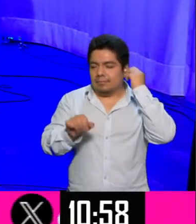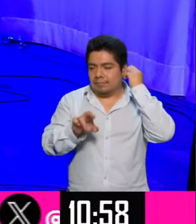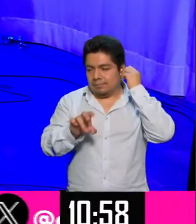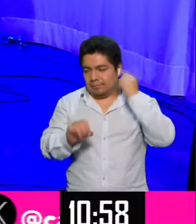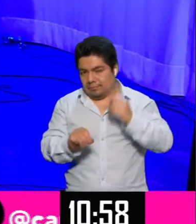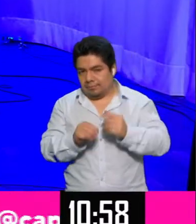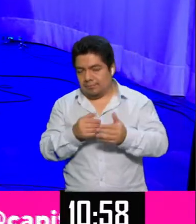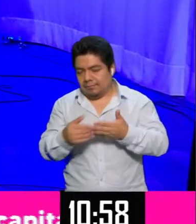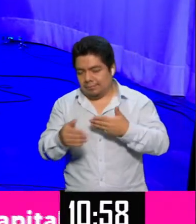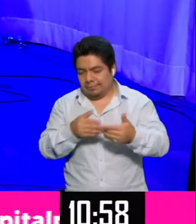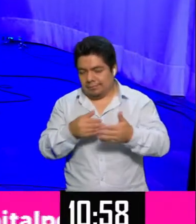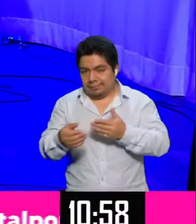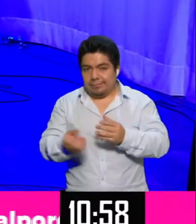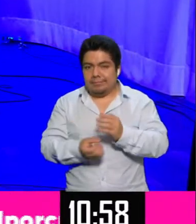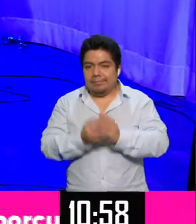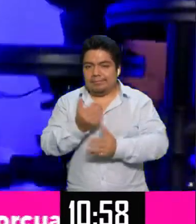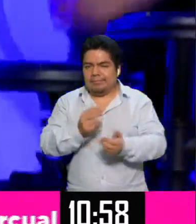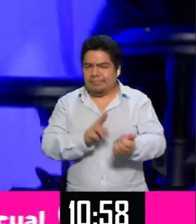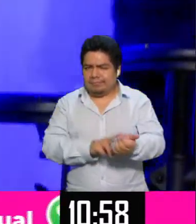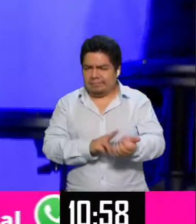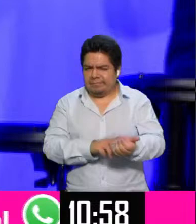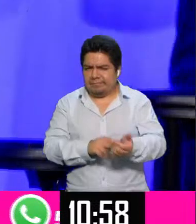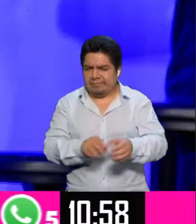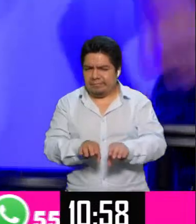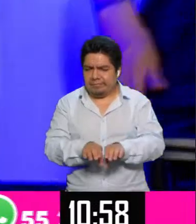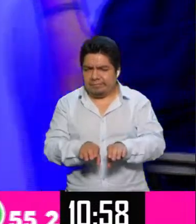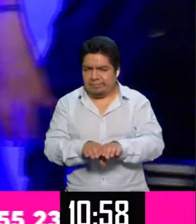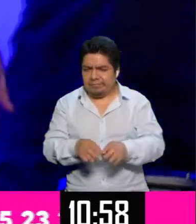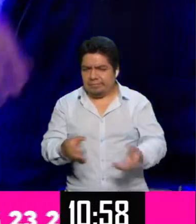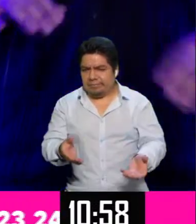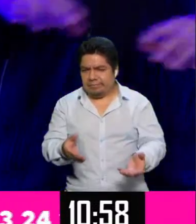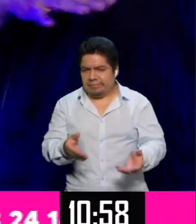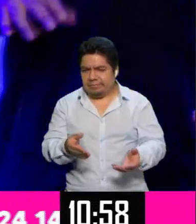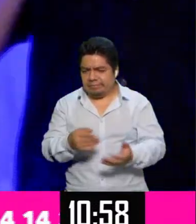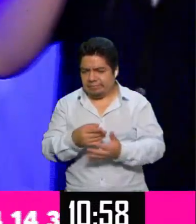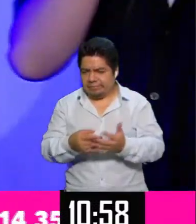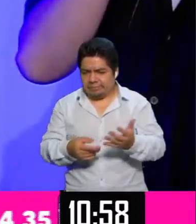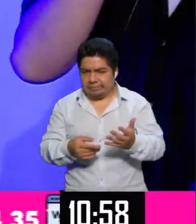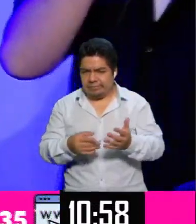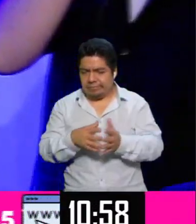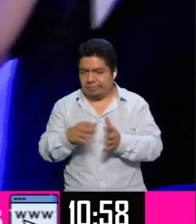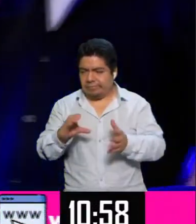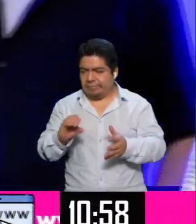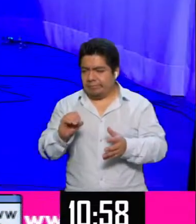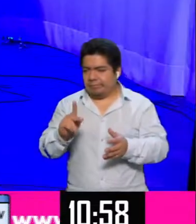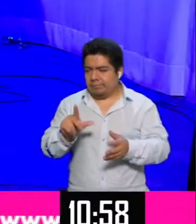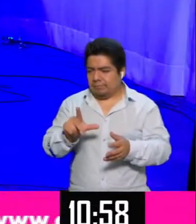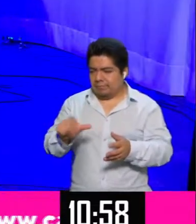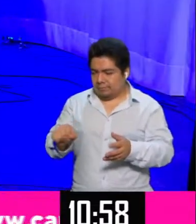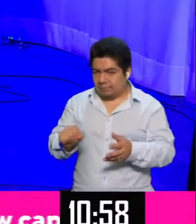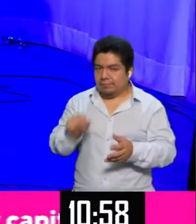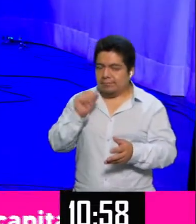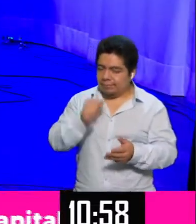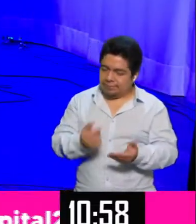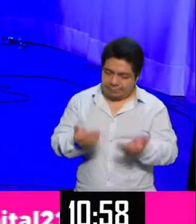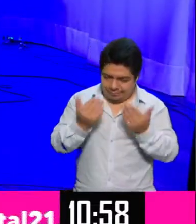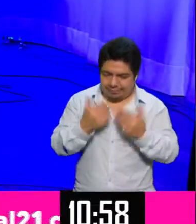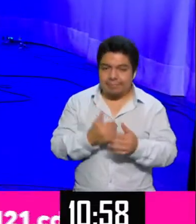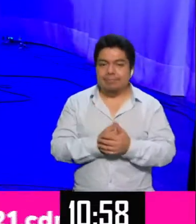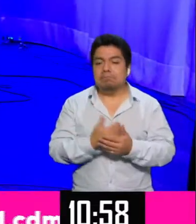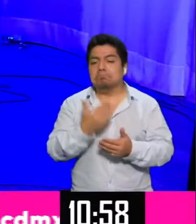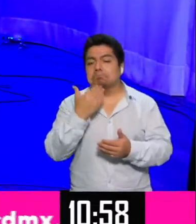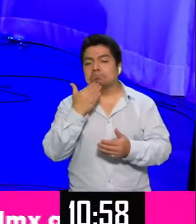ritmos modernos. ¿Qué? ¿Se van a echar unas así, como décimas? ¿Coplas? Sí, también, unas Eso. décimas. Venga. Oiga, con pues